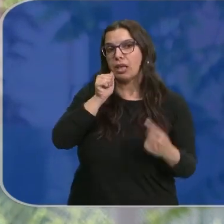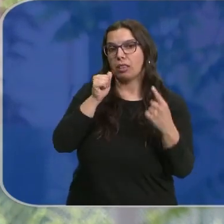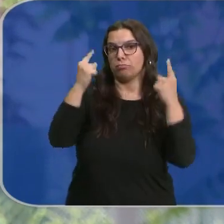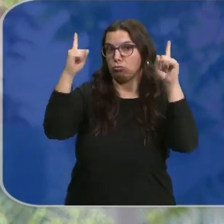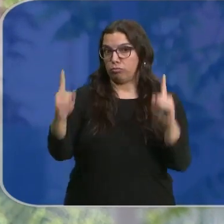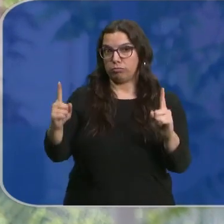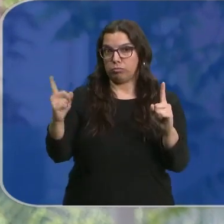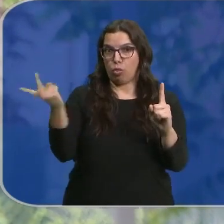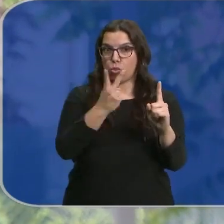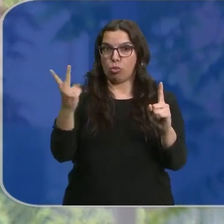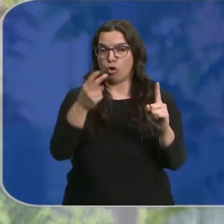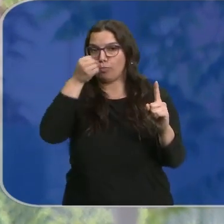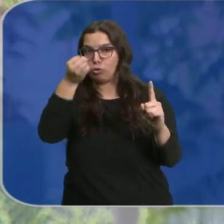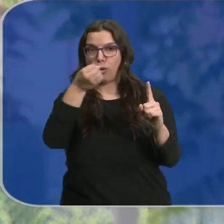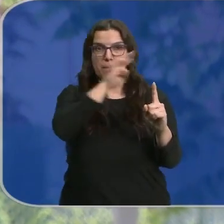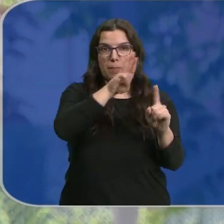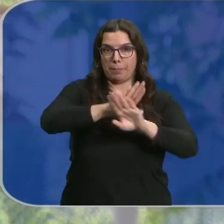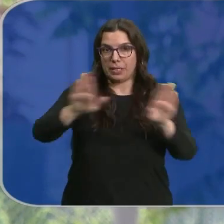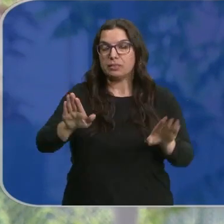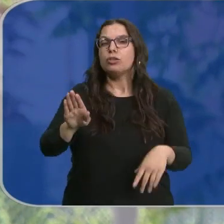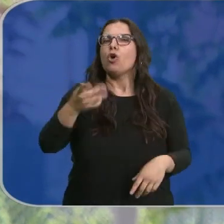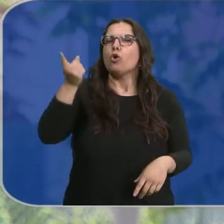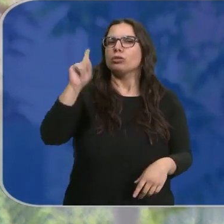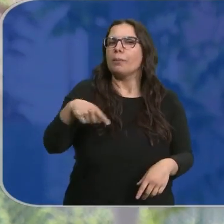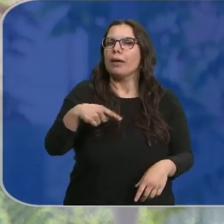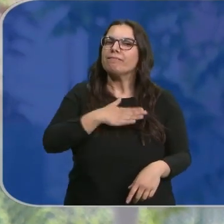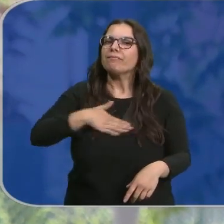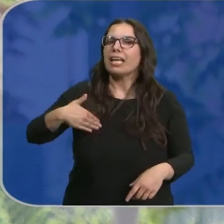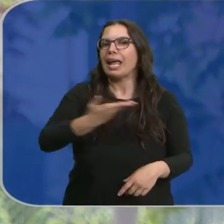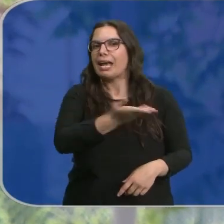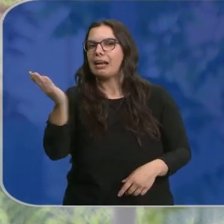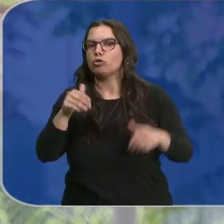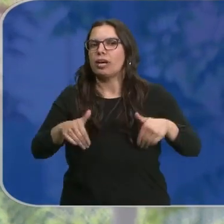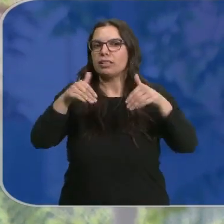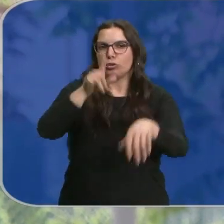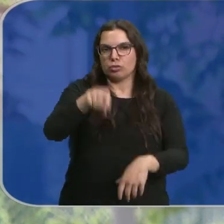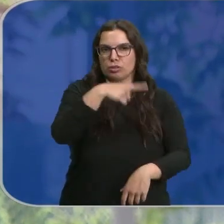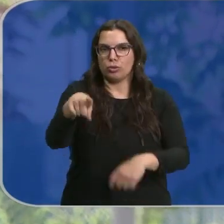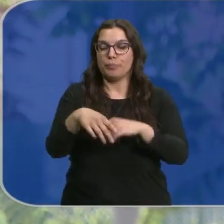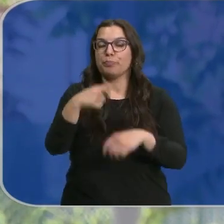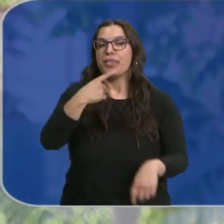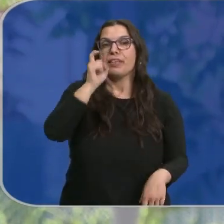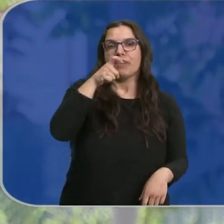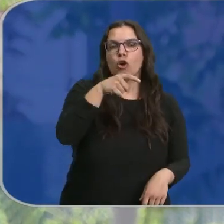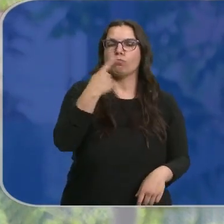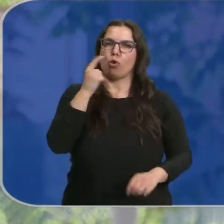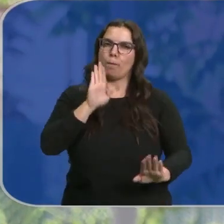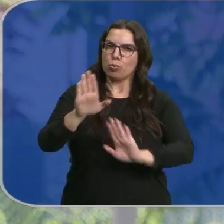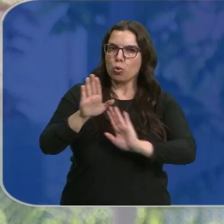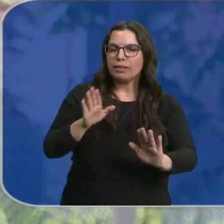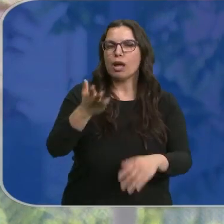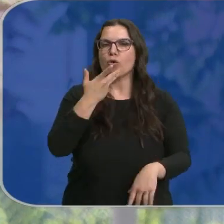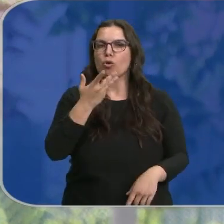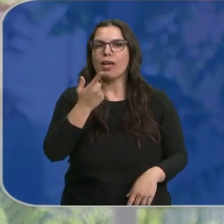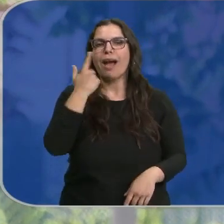decir, un cara a cara Partido Popular, Partido Socialista, o quiere que también esté la presencia del resto de candidatos. Dice Feijóo que hay que esperar, ser prudente y